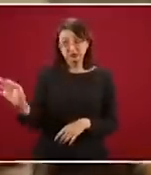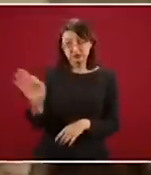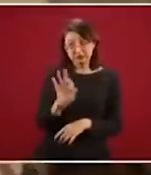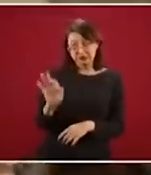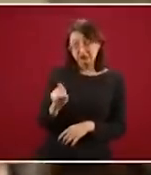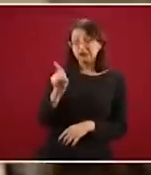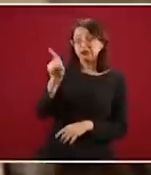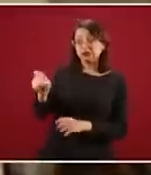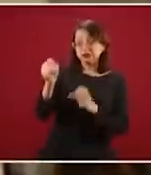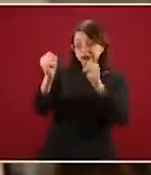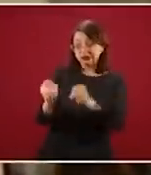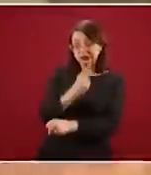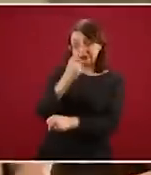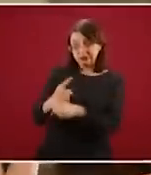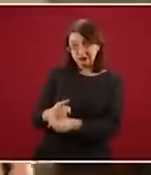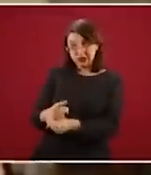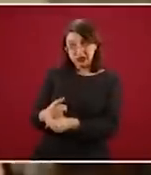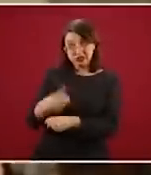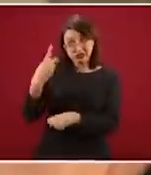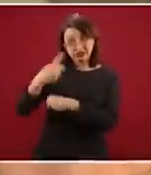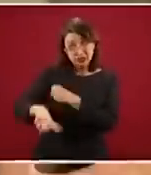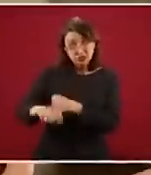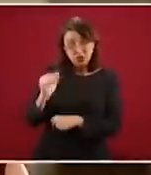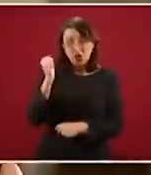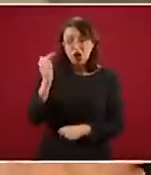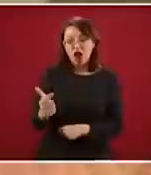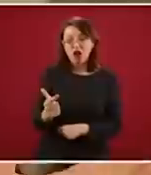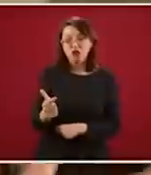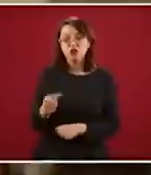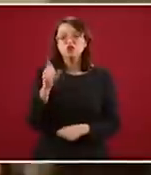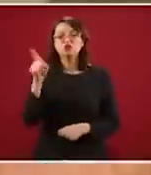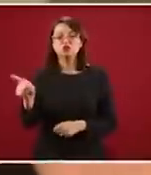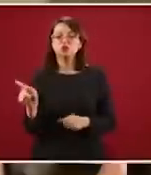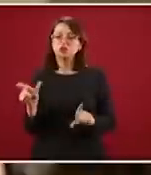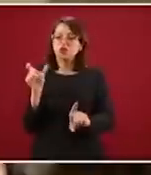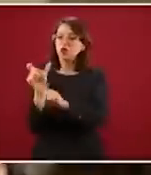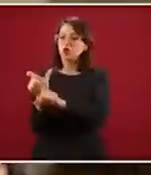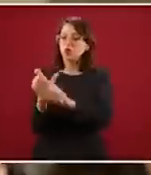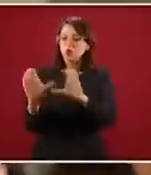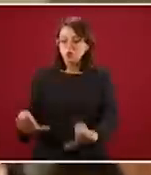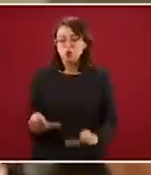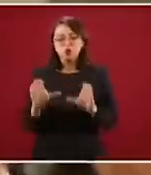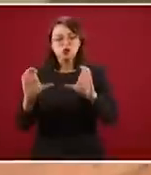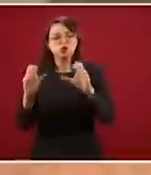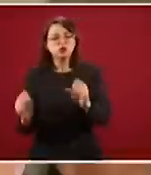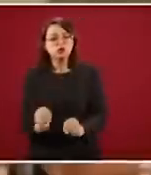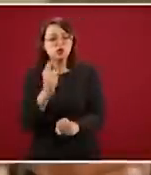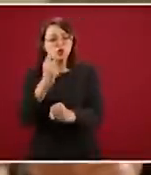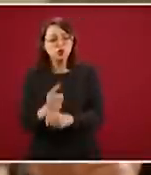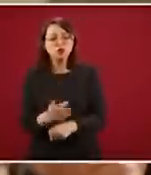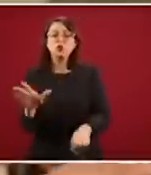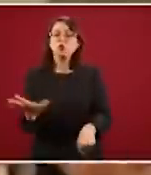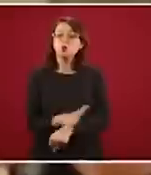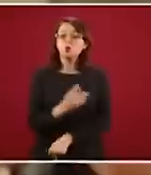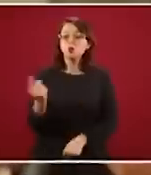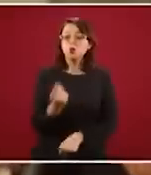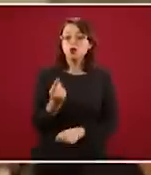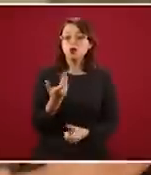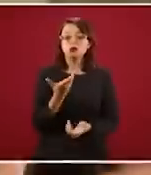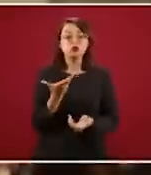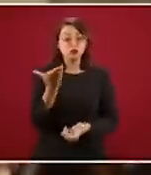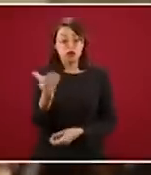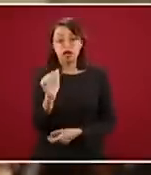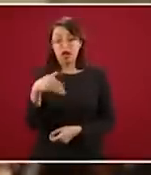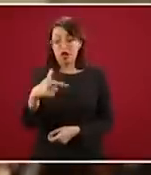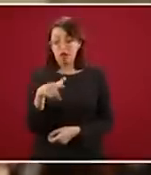ese sentido, quisiera saber cuál es la seguridad que usted tiene o prevé, porque usted ya no solamente es Andrés Manuel, es